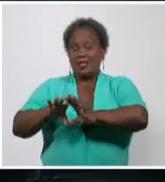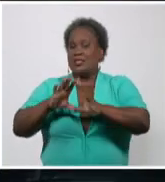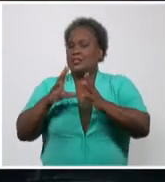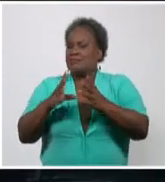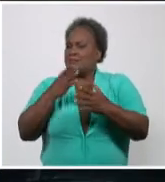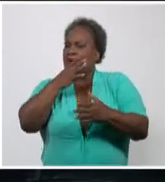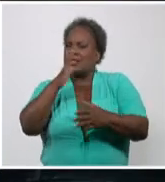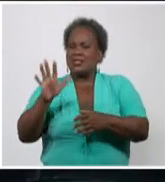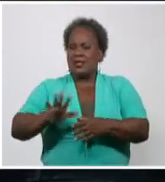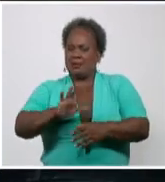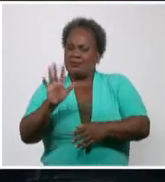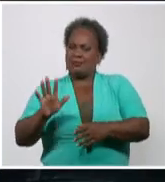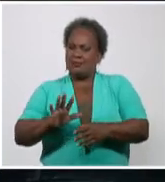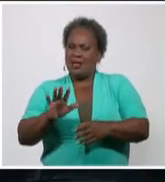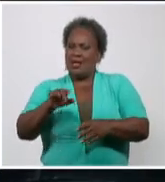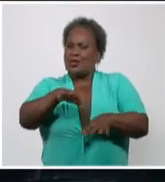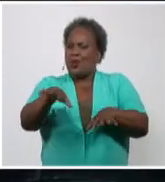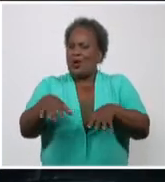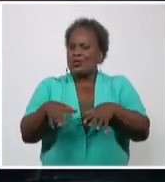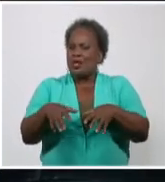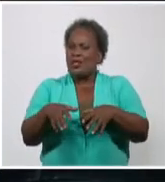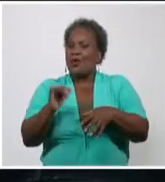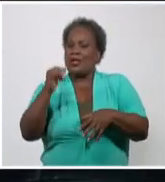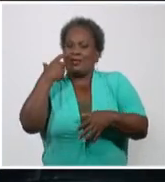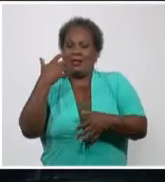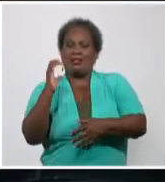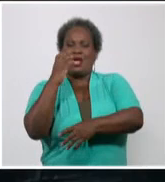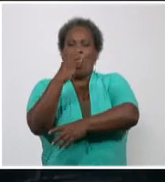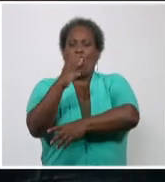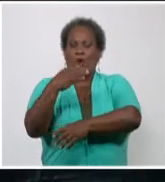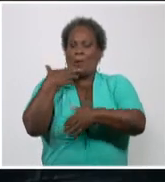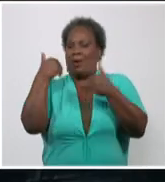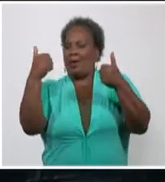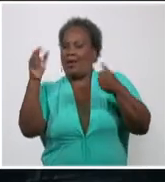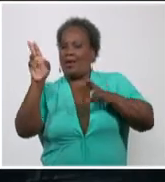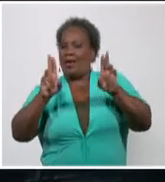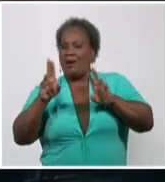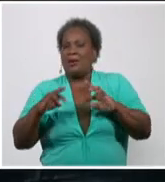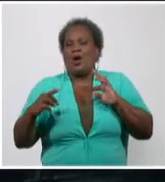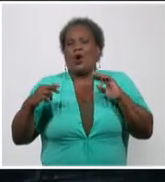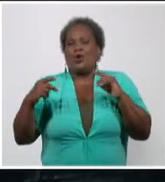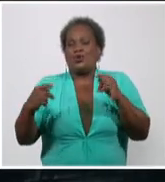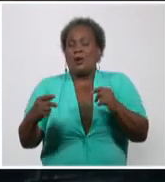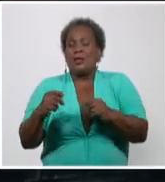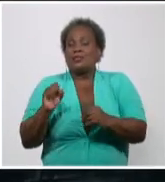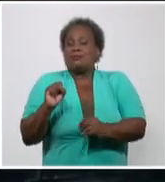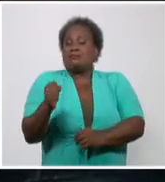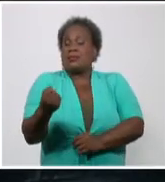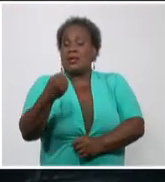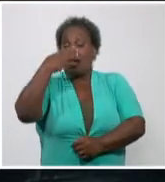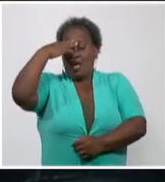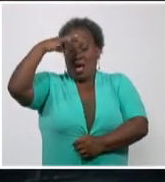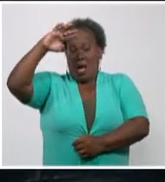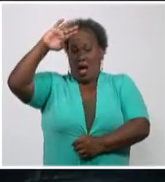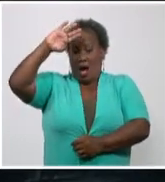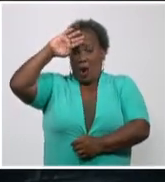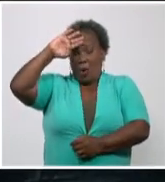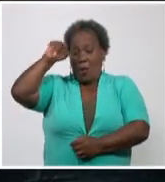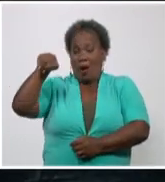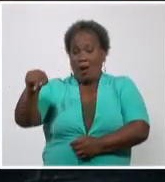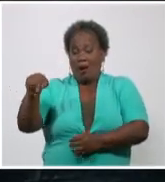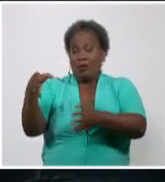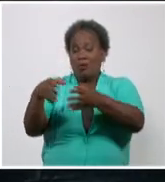conveniente esto que ha sucedido a los intereses de Colombia para volver con su pantaleta de exigirle a Cuba la extradición de los negociadores guerrilleros